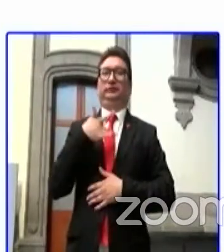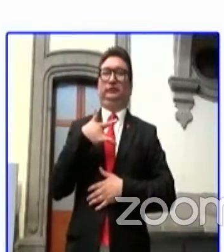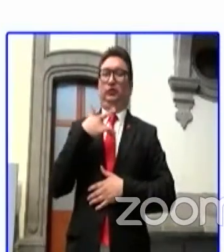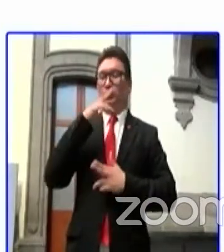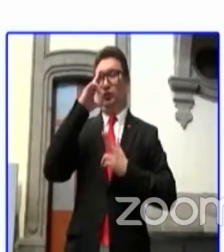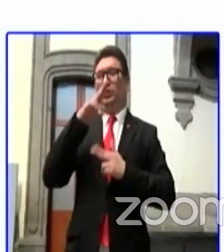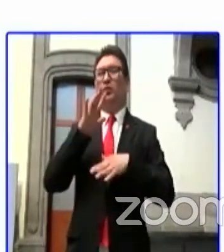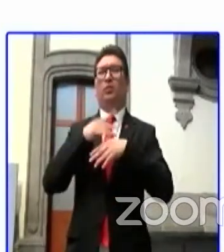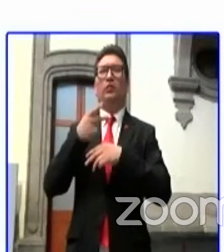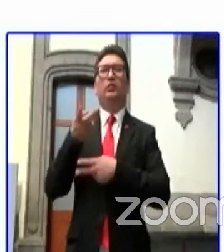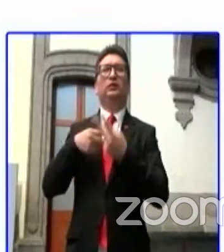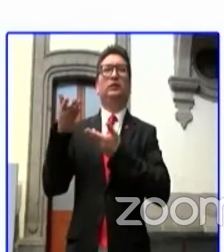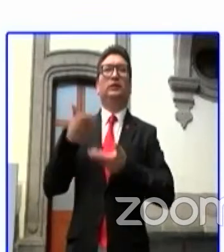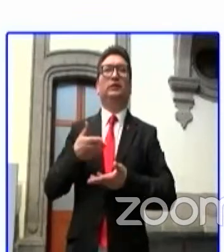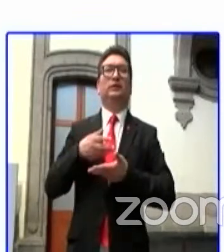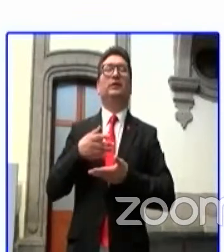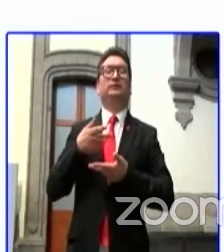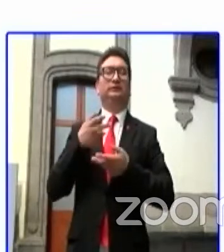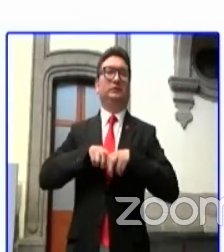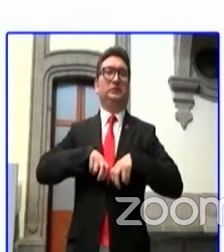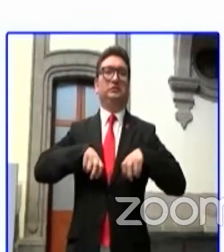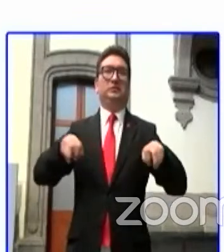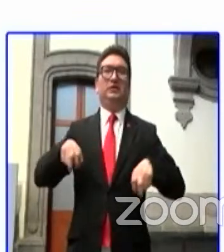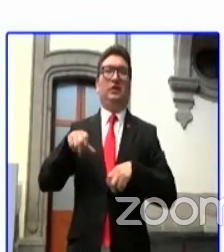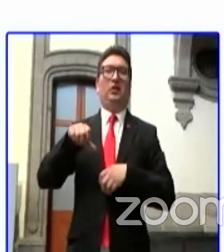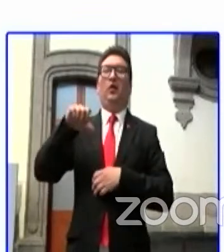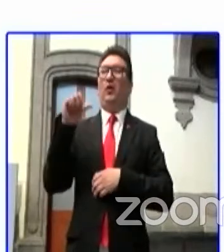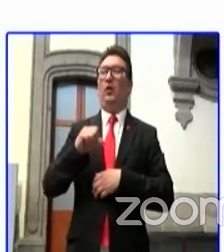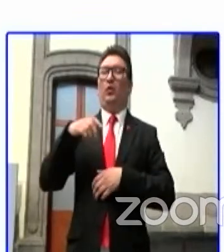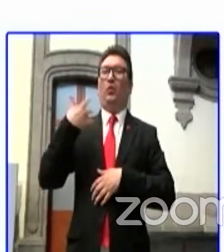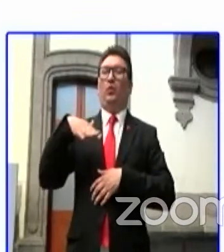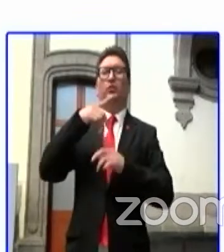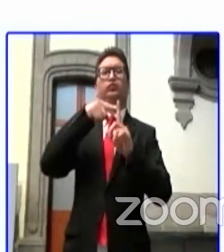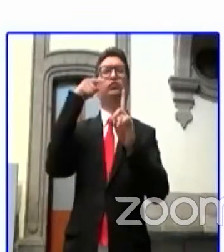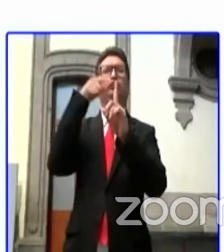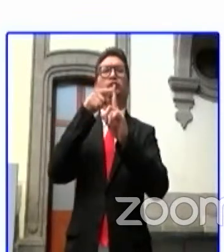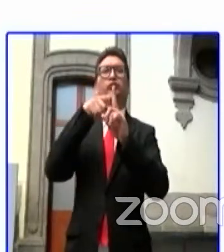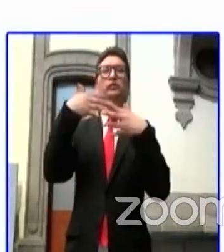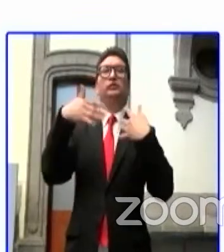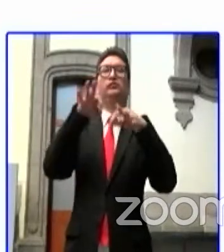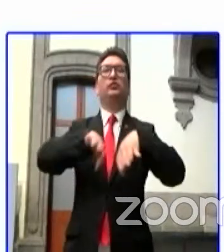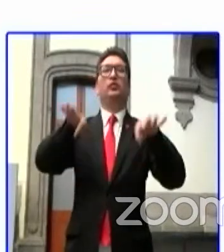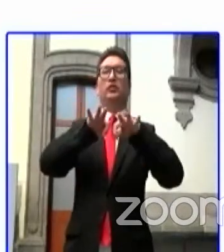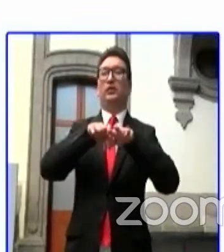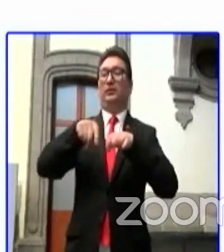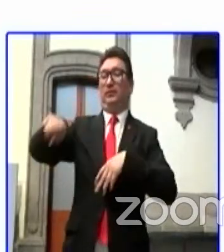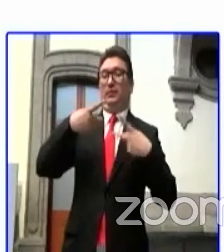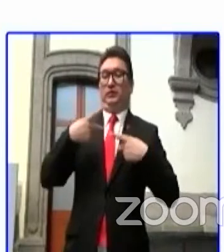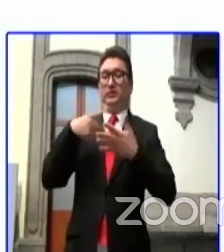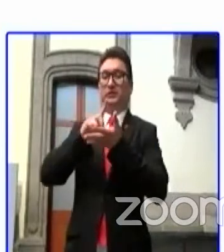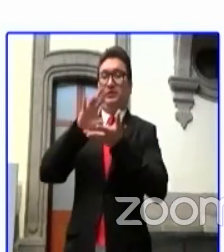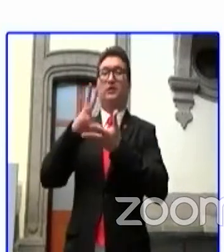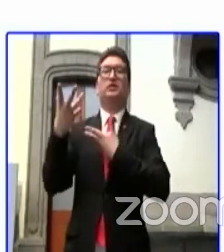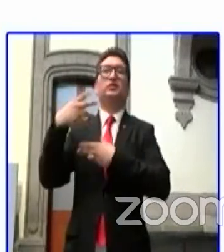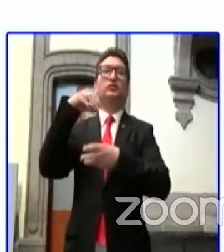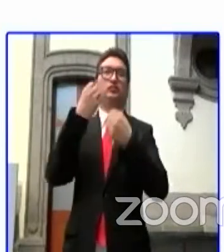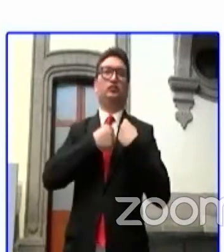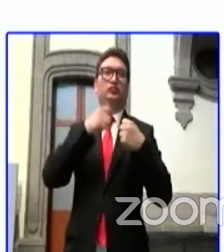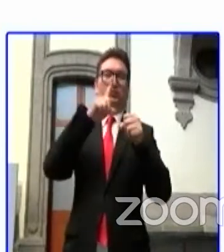estar ante ustedes con este gran fin que tenemos, que es la inclusión social de las personas con discapacidad.